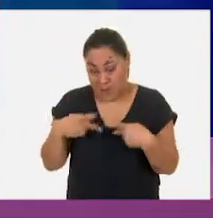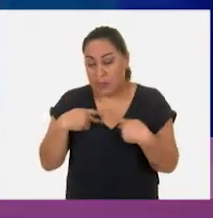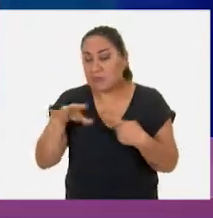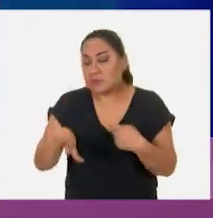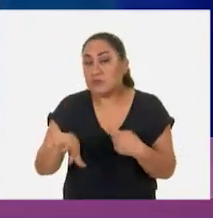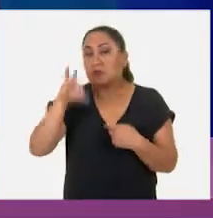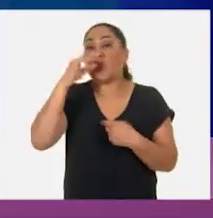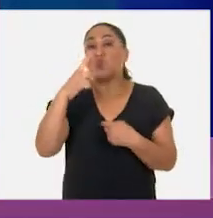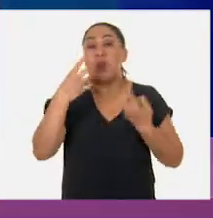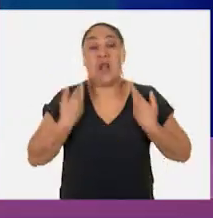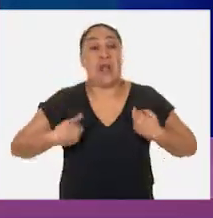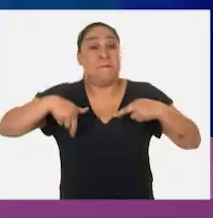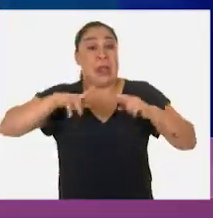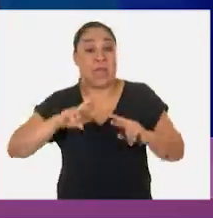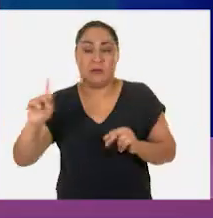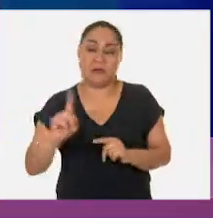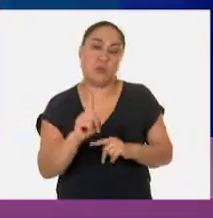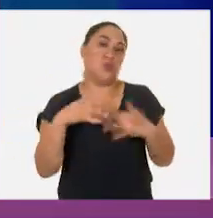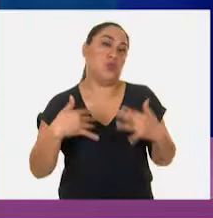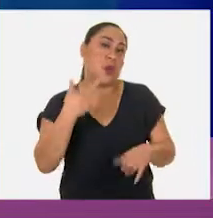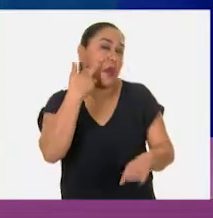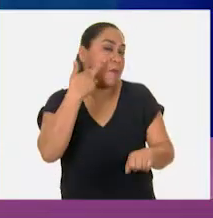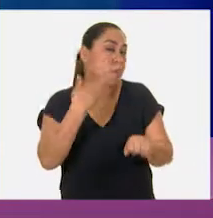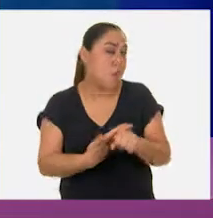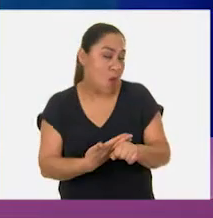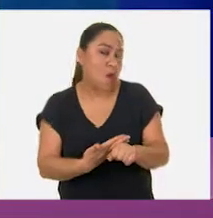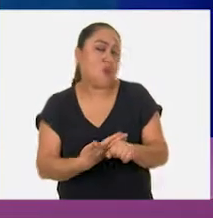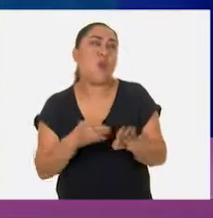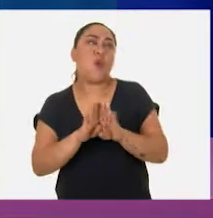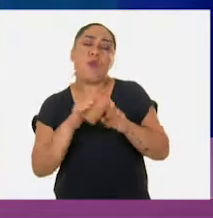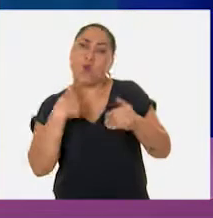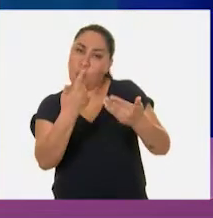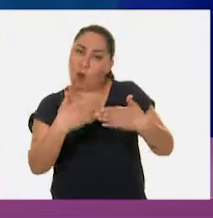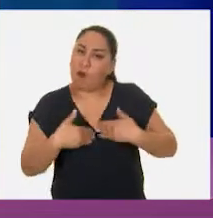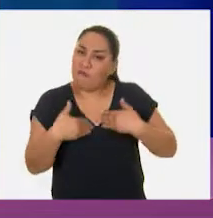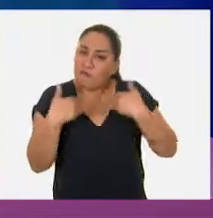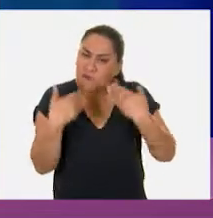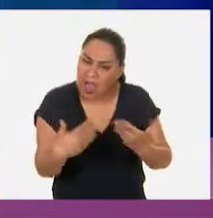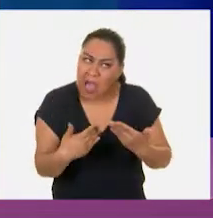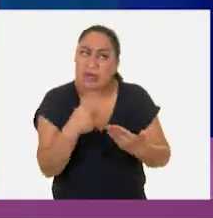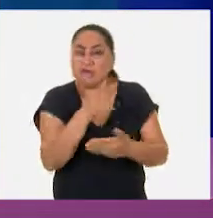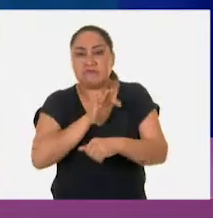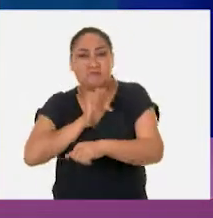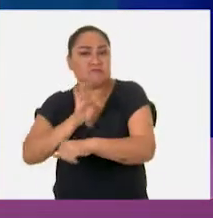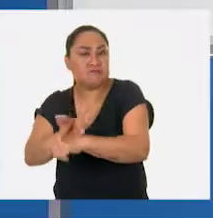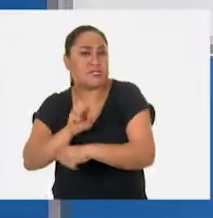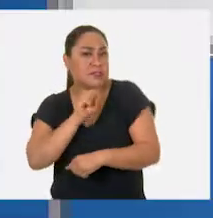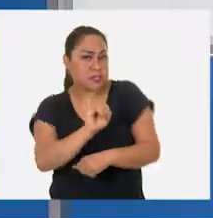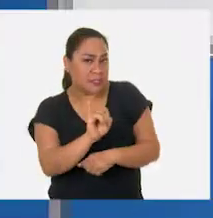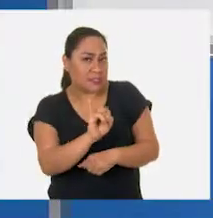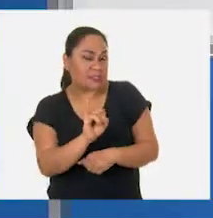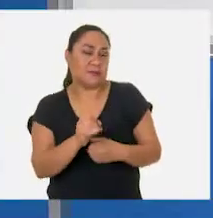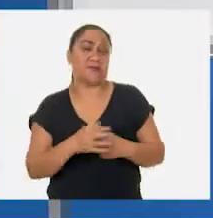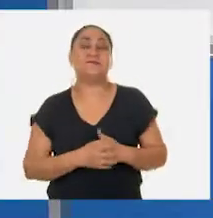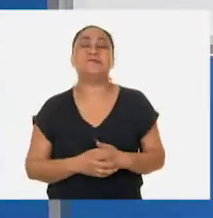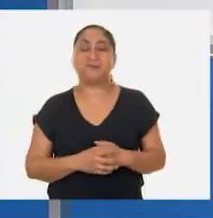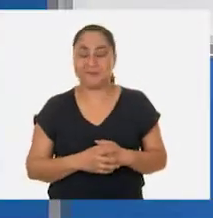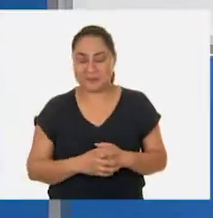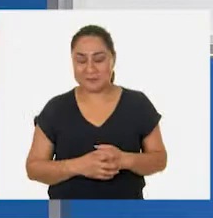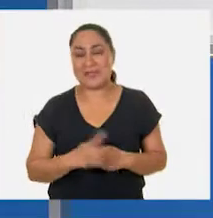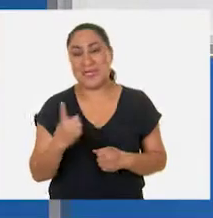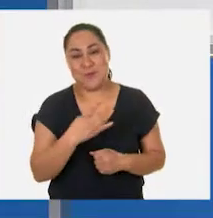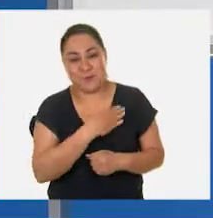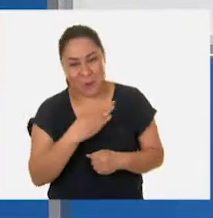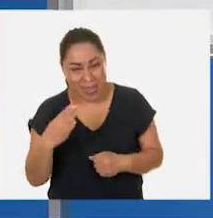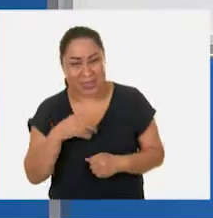gran responsabilidad. Sí. La gente confía en ti y en que defenderás sus intereses. Exacto. Me da mucho gusto que